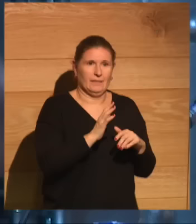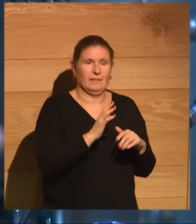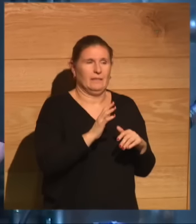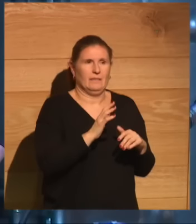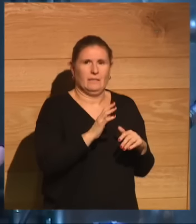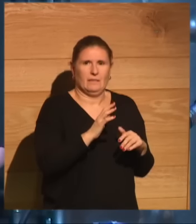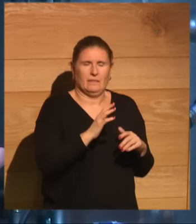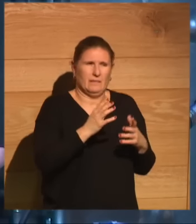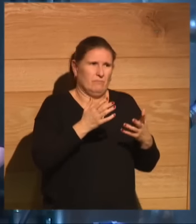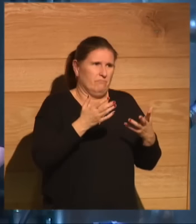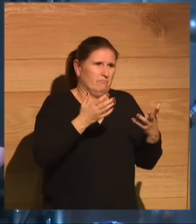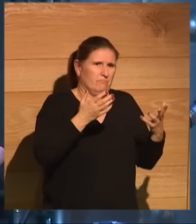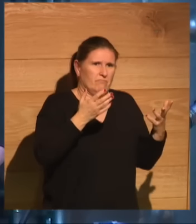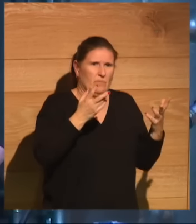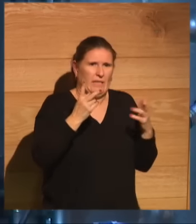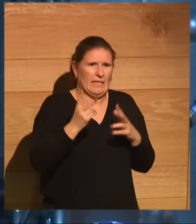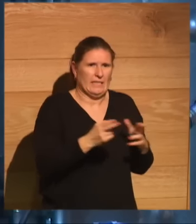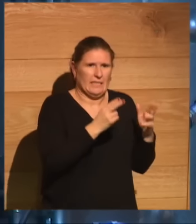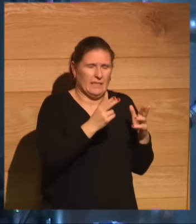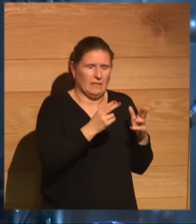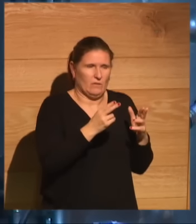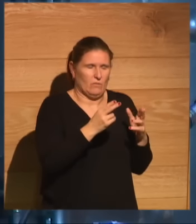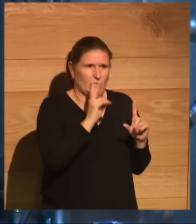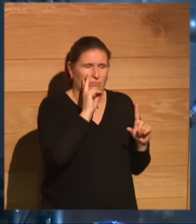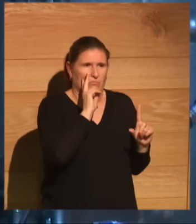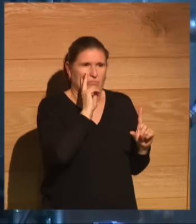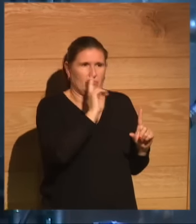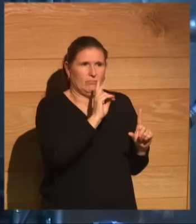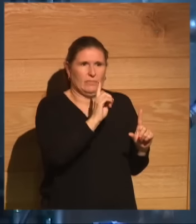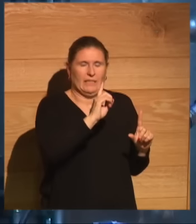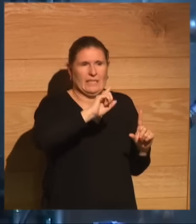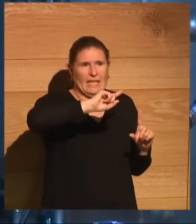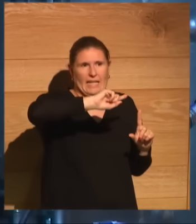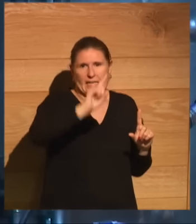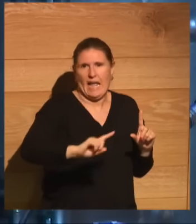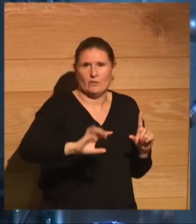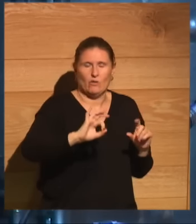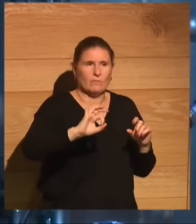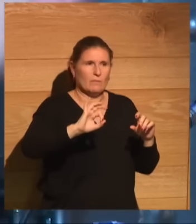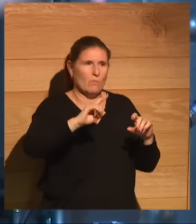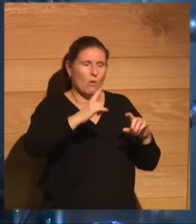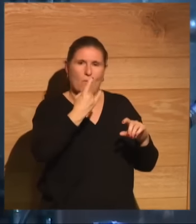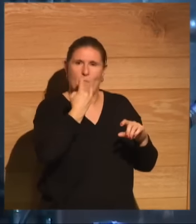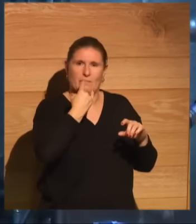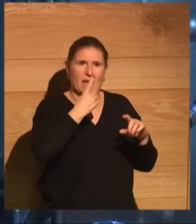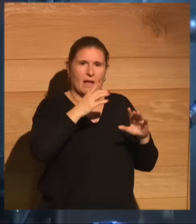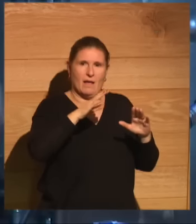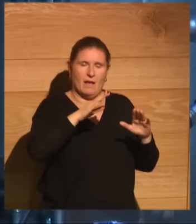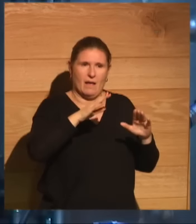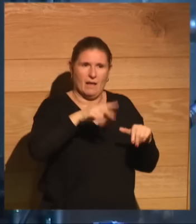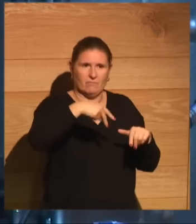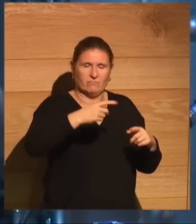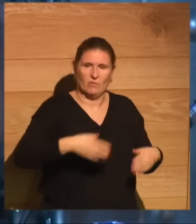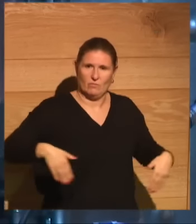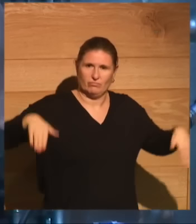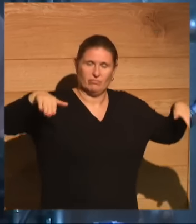es una tonelada de ladrillos cayendo encima de mi cabeza. O sea, de repente vemos ese rayo que aparece detrás de Batman siguiendo la inspiración de Anton